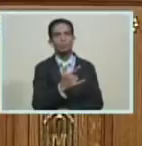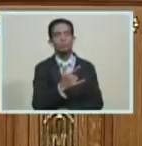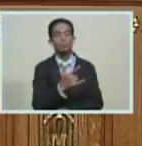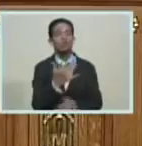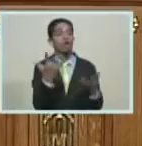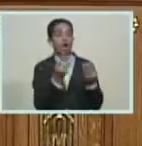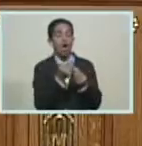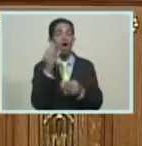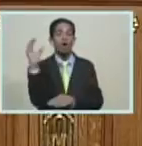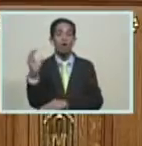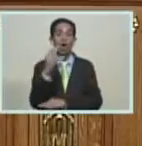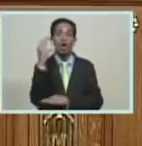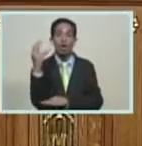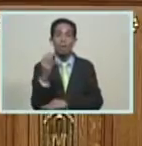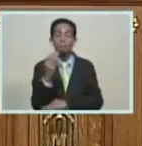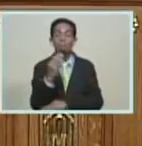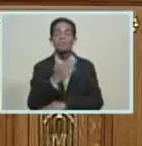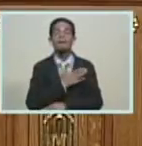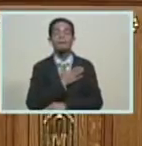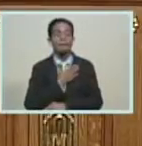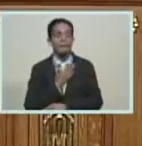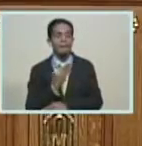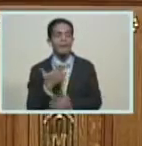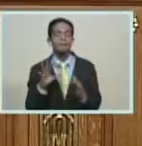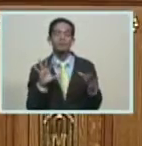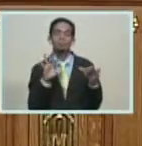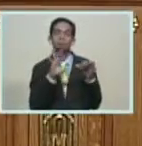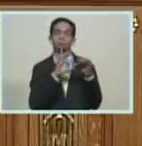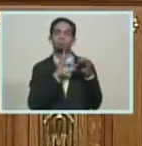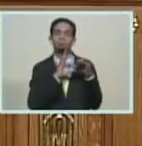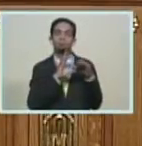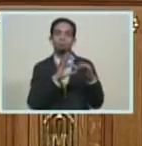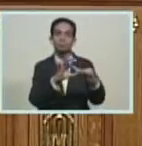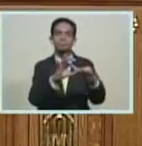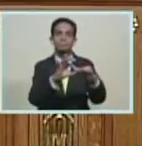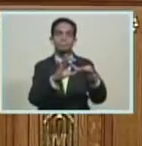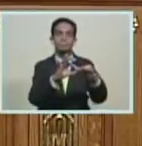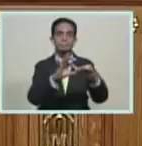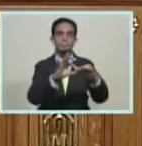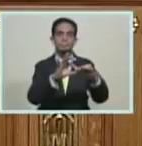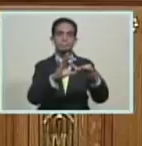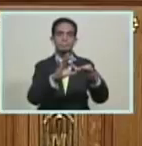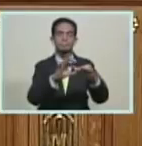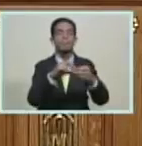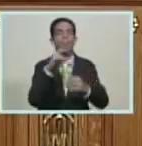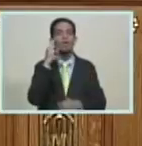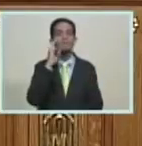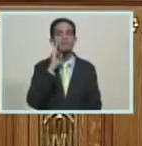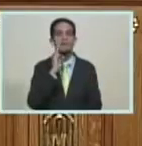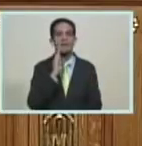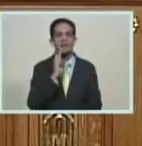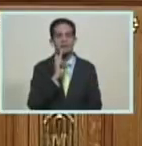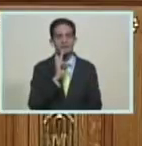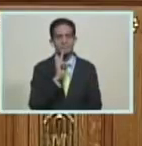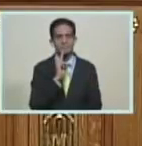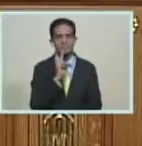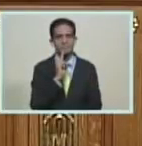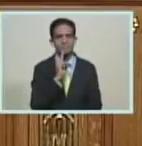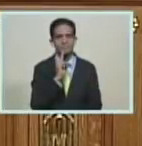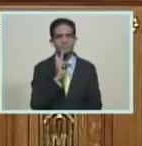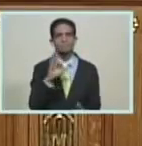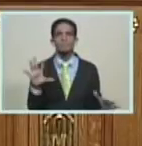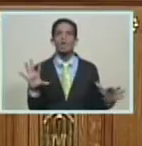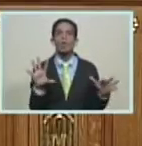Colombia queremos transitar el camino de la unión bolivariana, de la